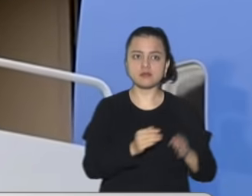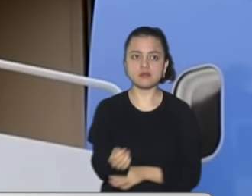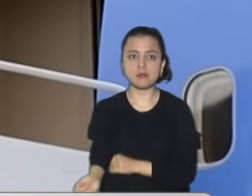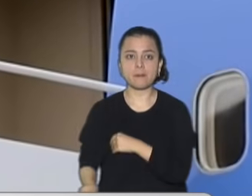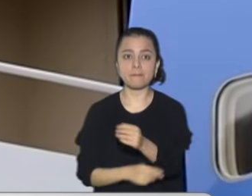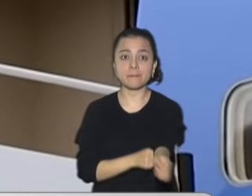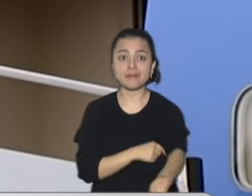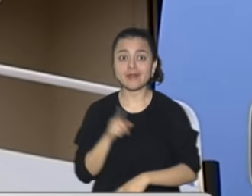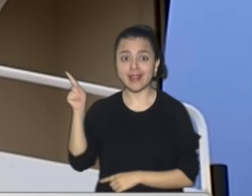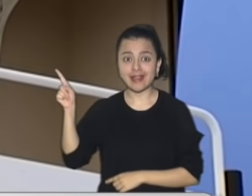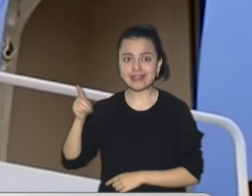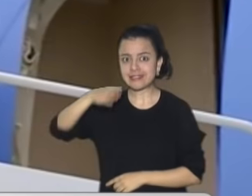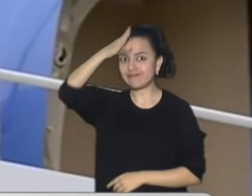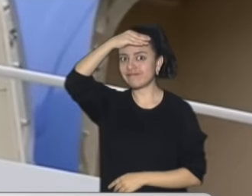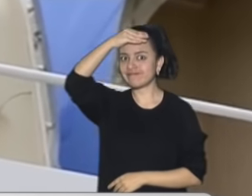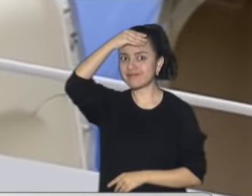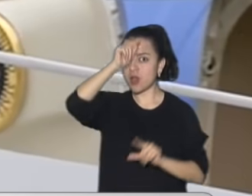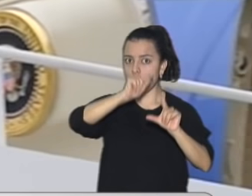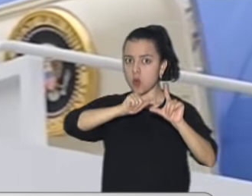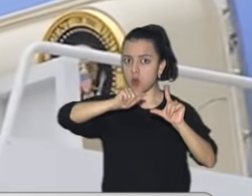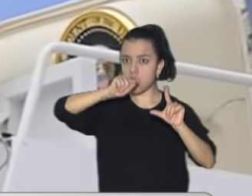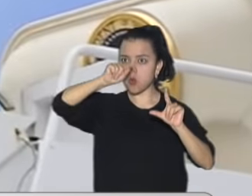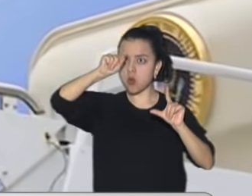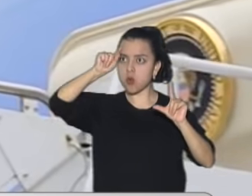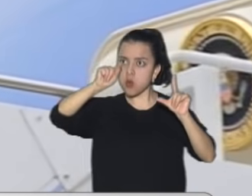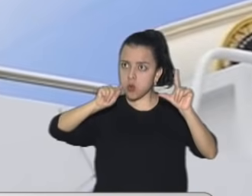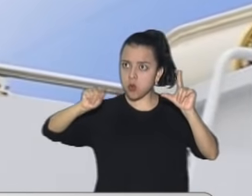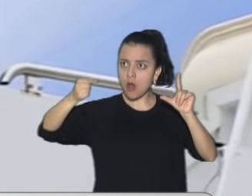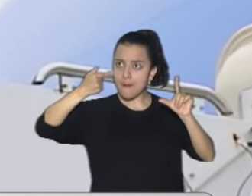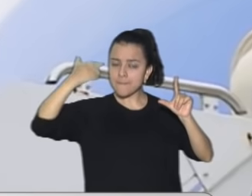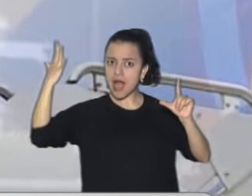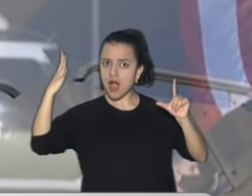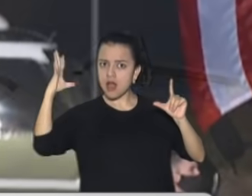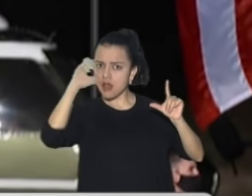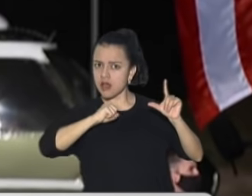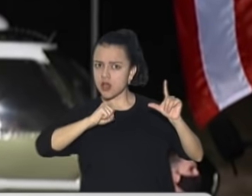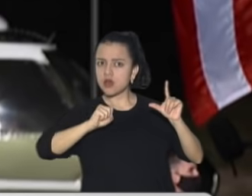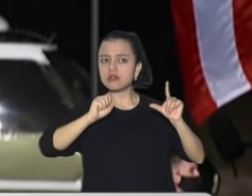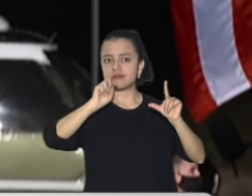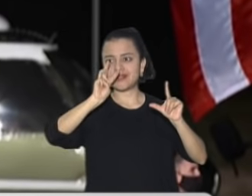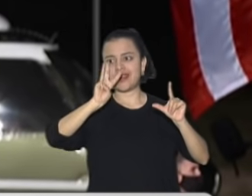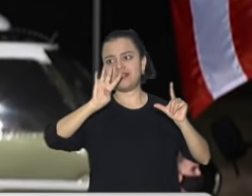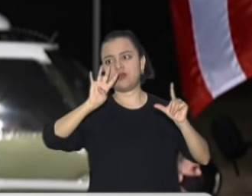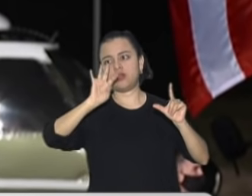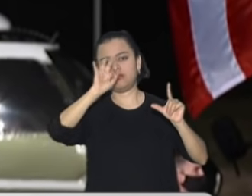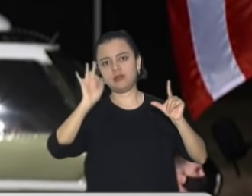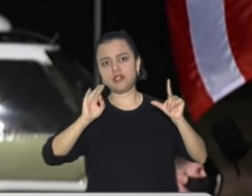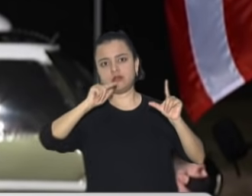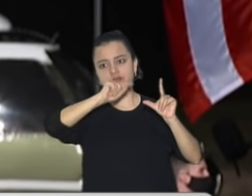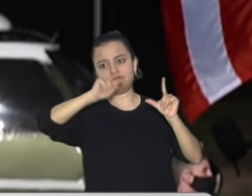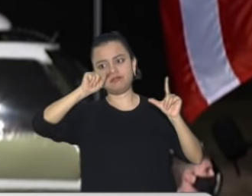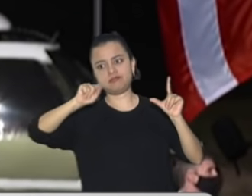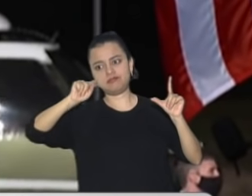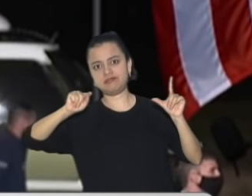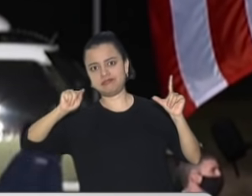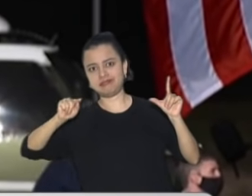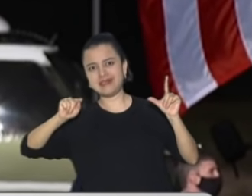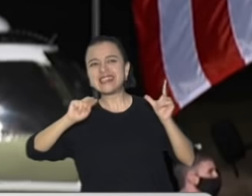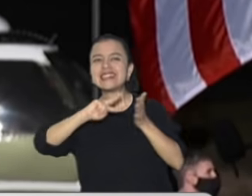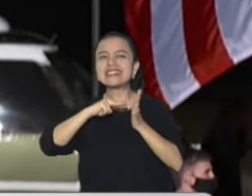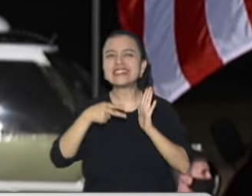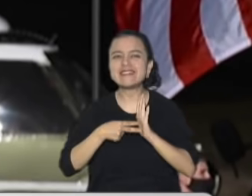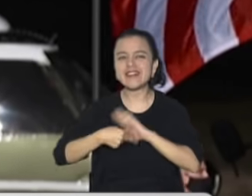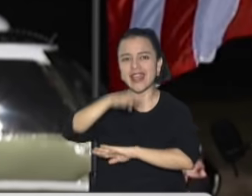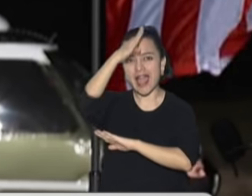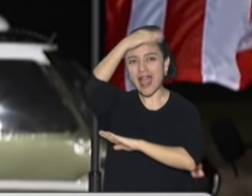de aprobación del presidente Donald Trump cayó un 34% según la más reciente encuesta de Gallup, que revela que el